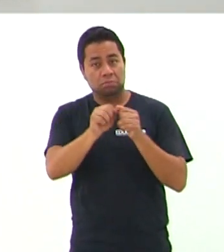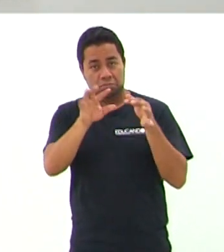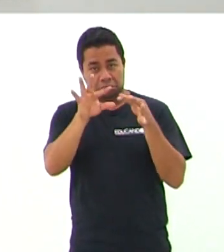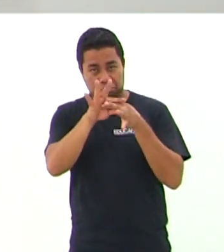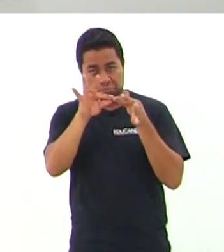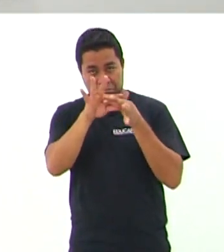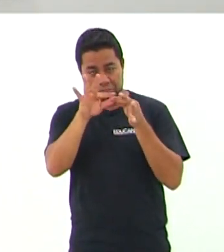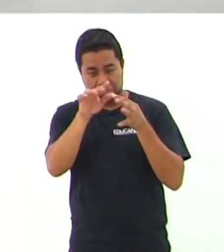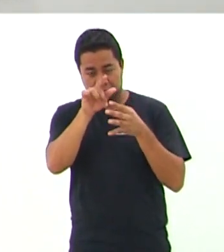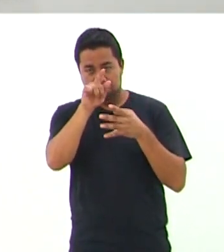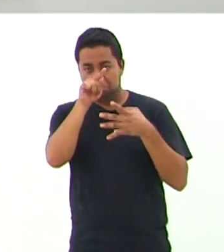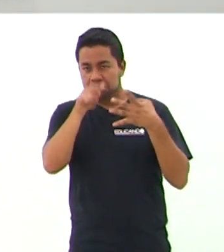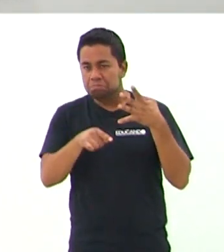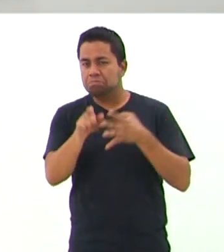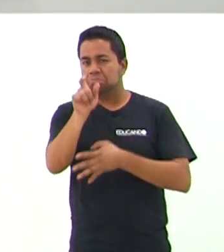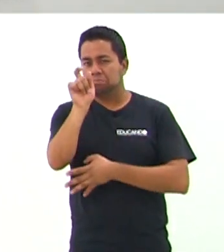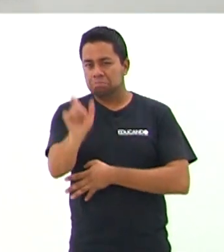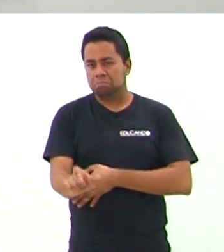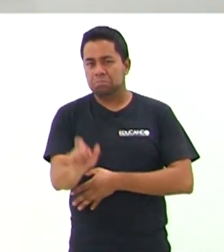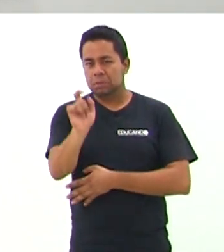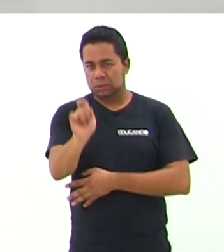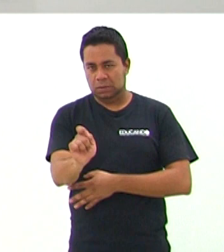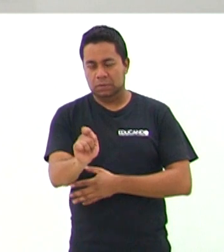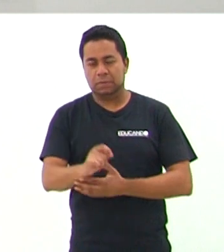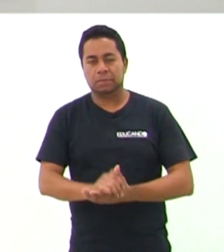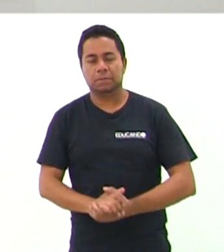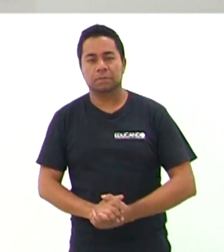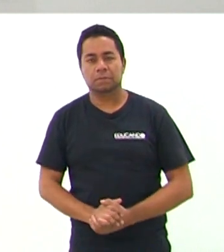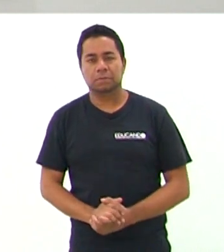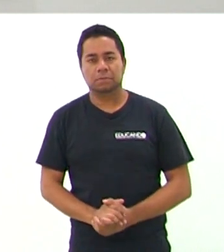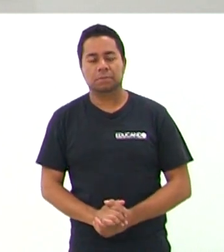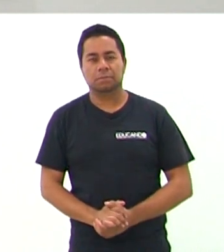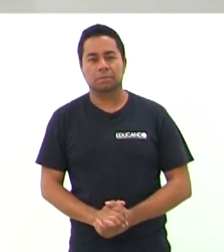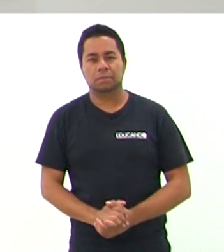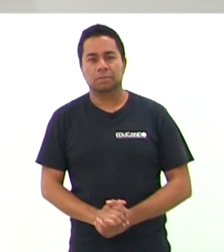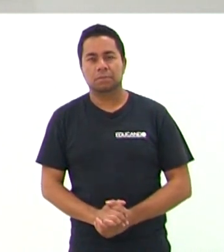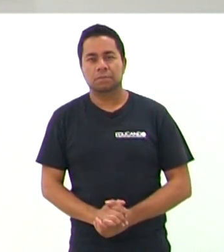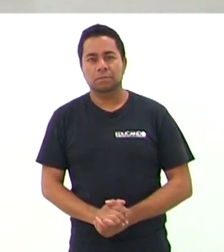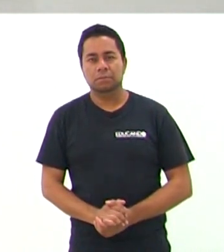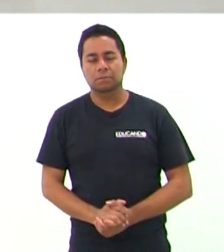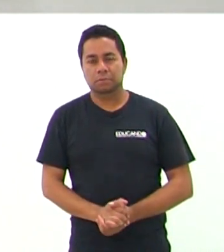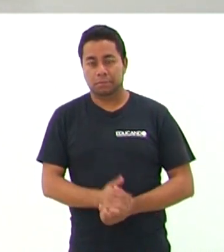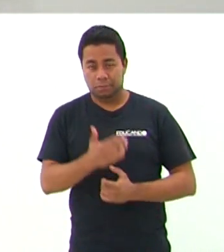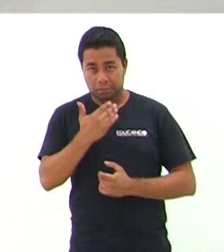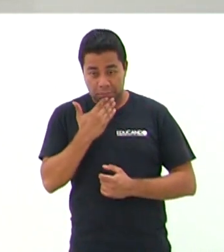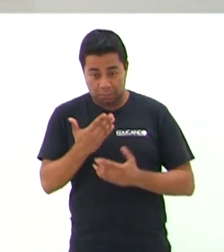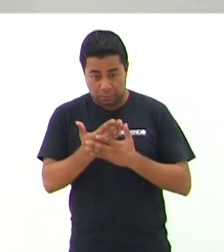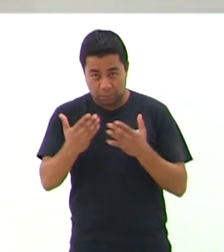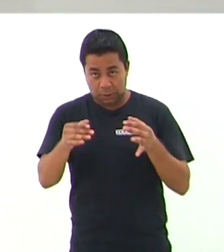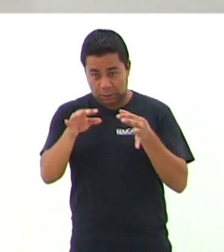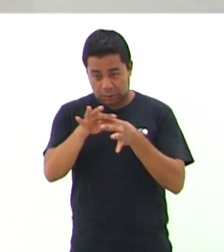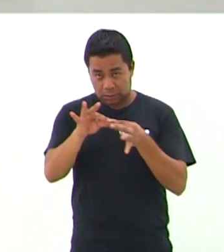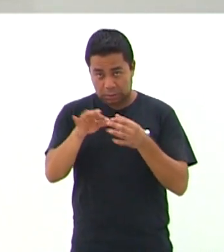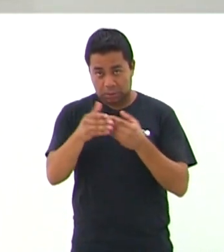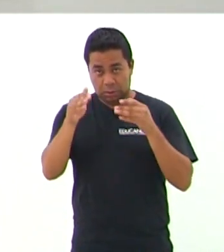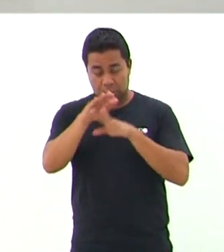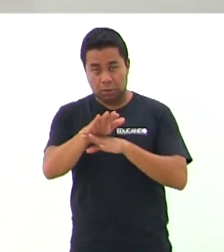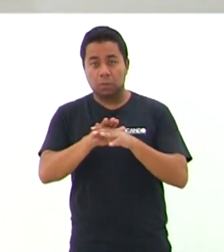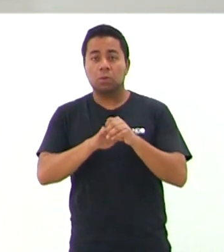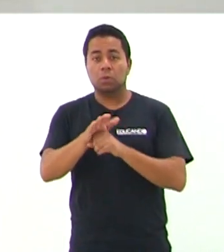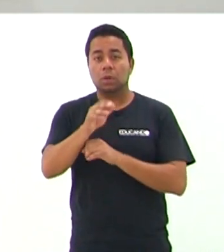descripciones. Muy bien, ahora vamos a hablar sobre las frases preposicionales. Las